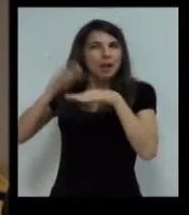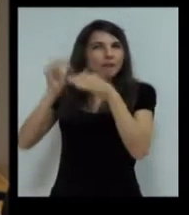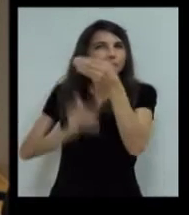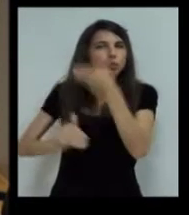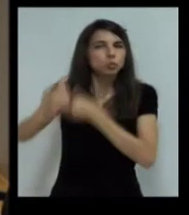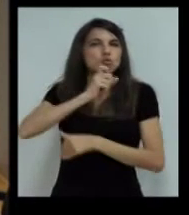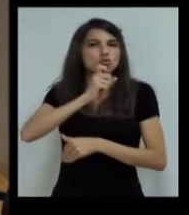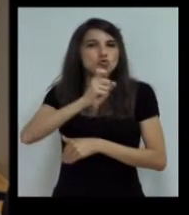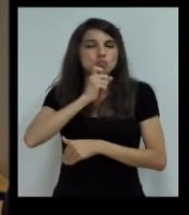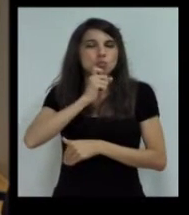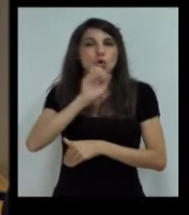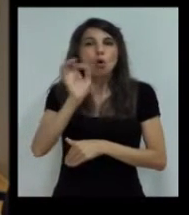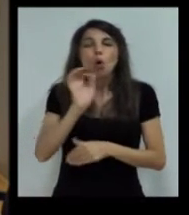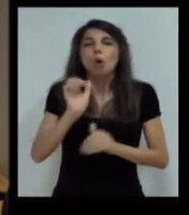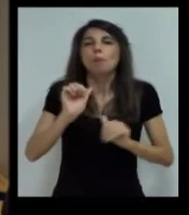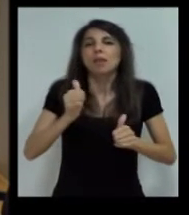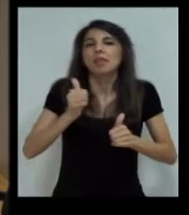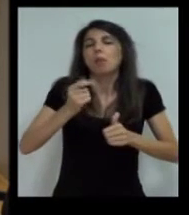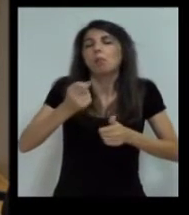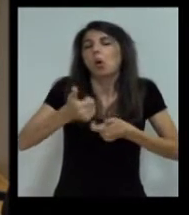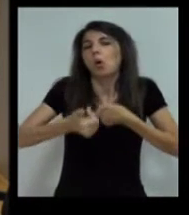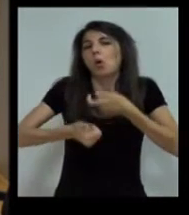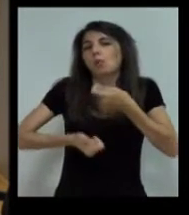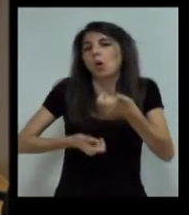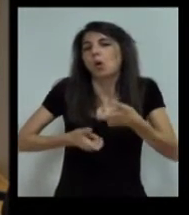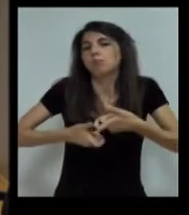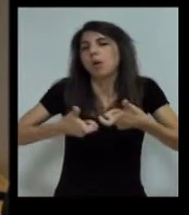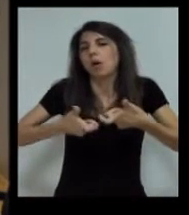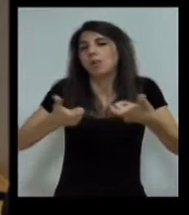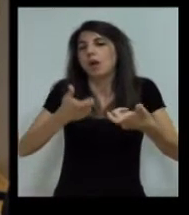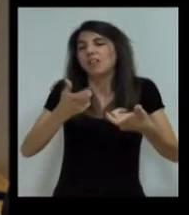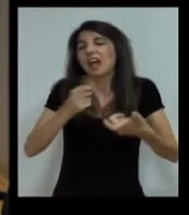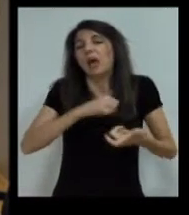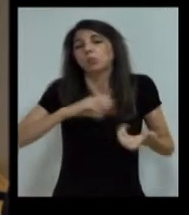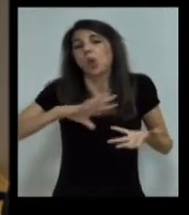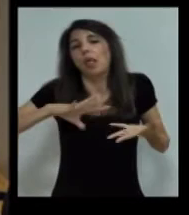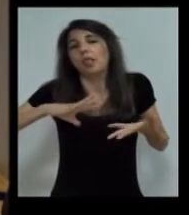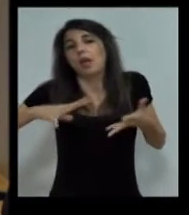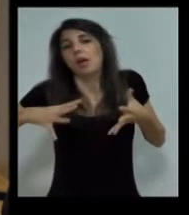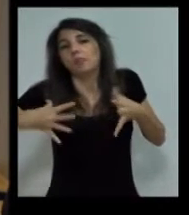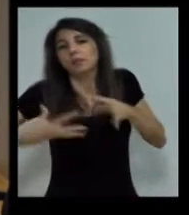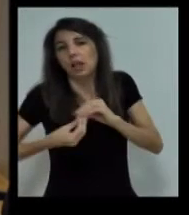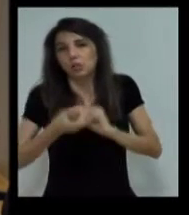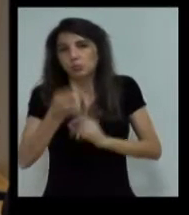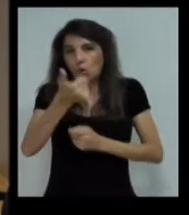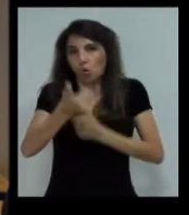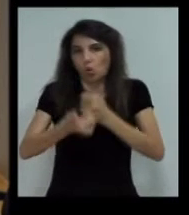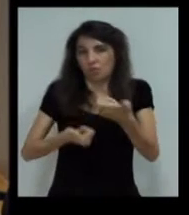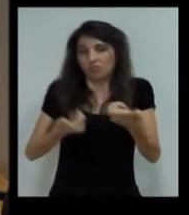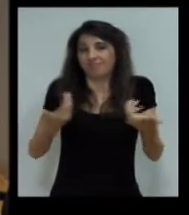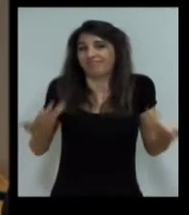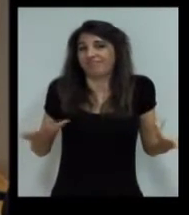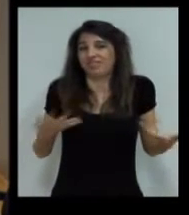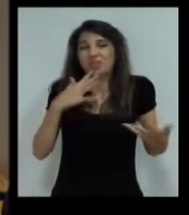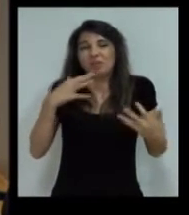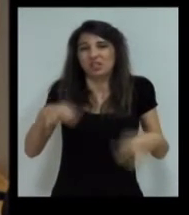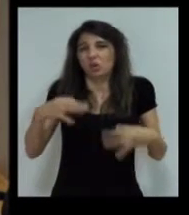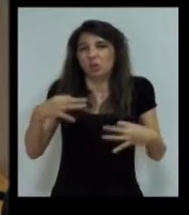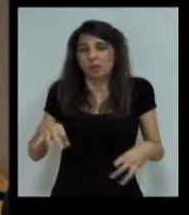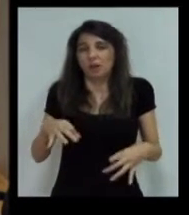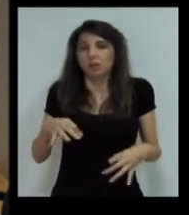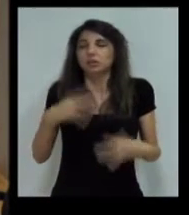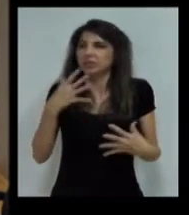emergiendo de forma convulsiva y entonces se va autoadaptando. Entonces, lo lógico es, existe una